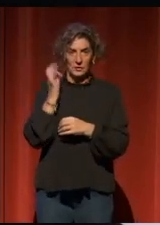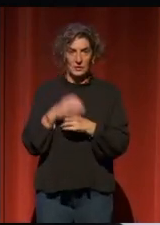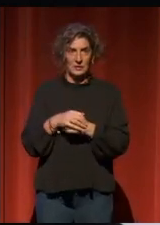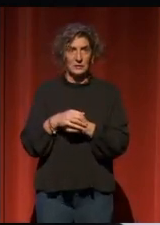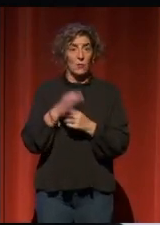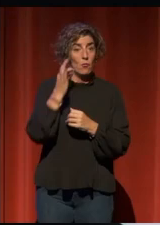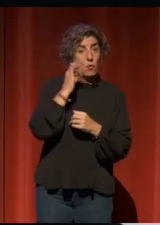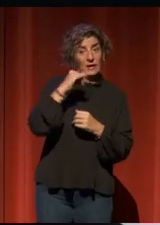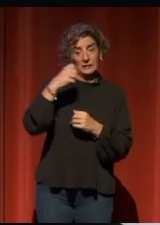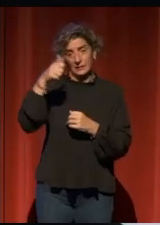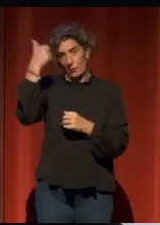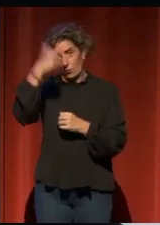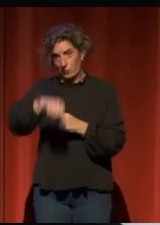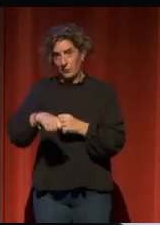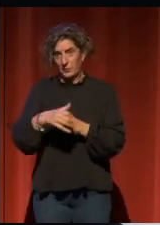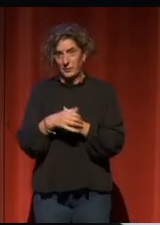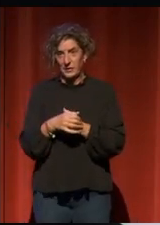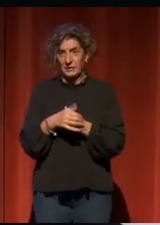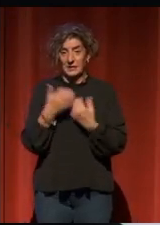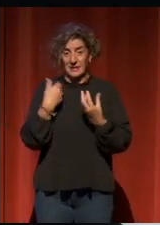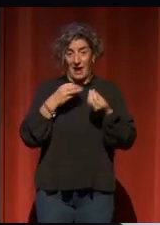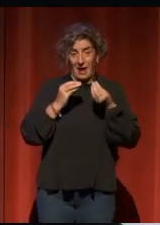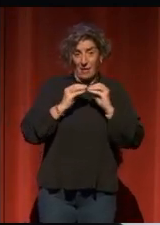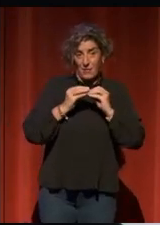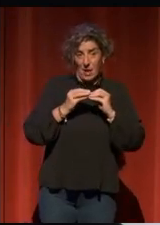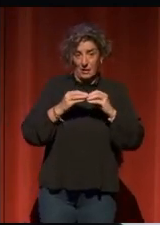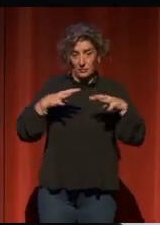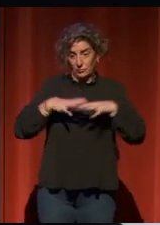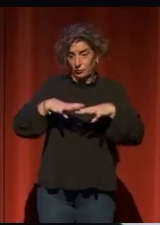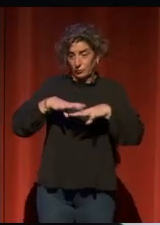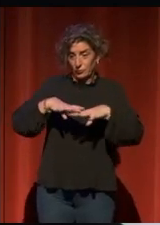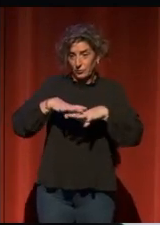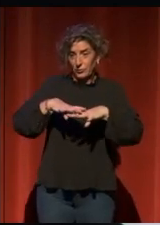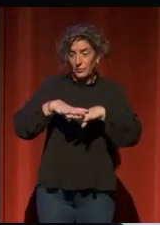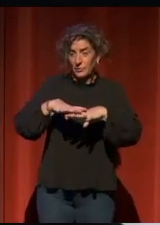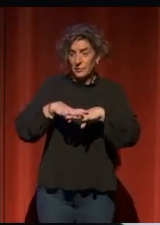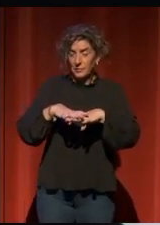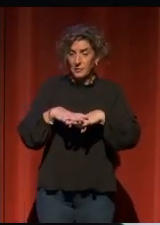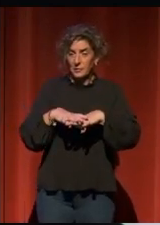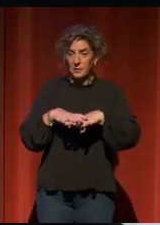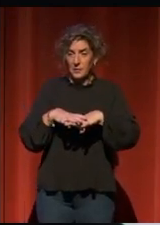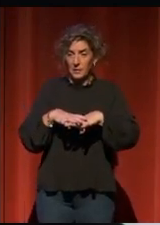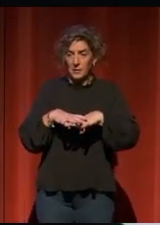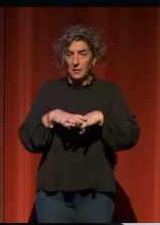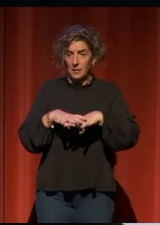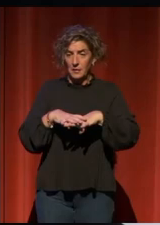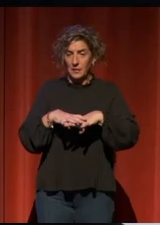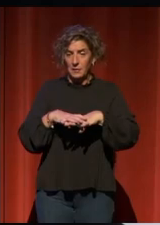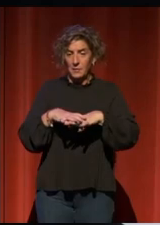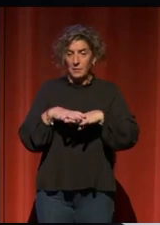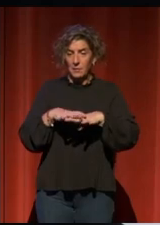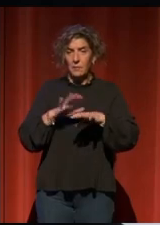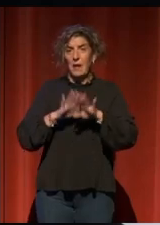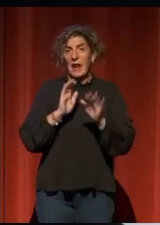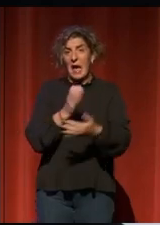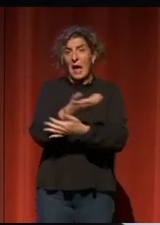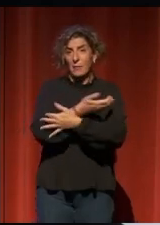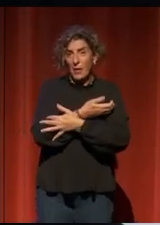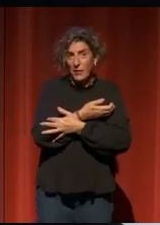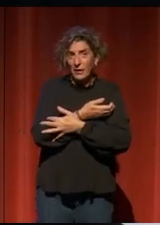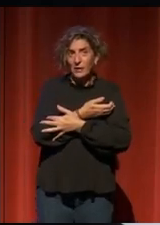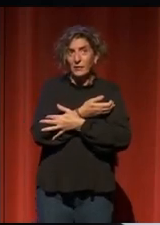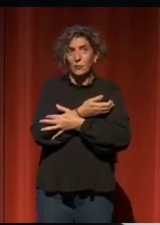y hombres habían tejido para arroparnos hoy, todavía hoy, con su conocimiento.